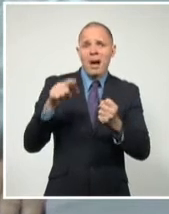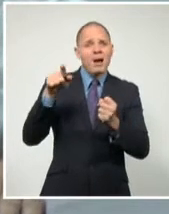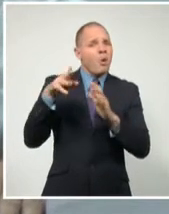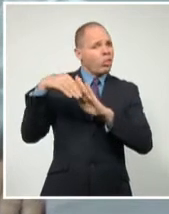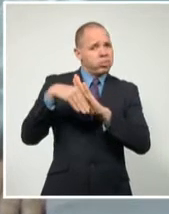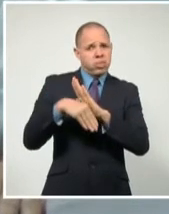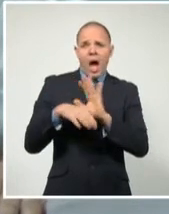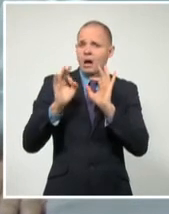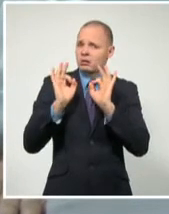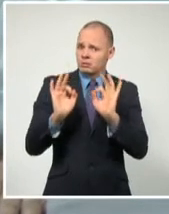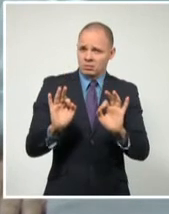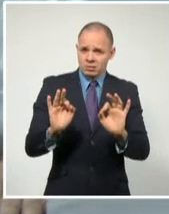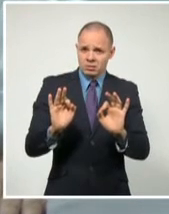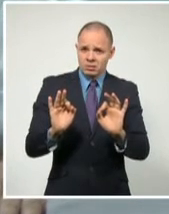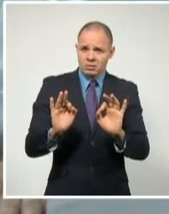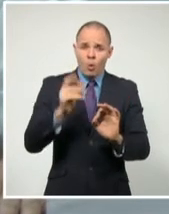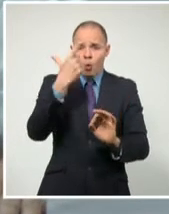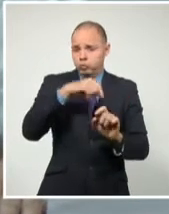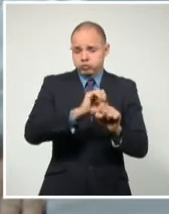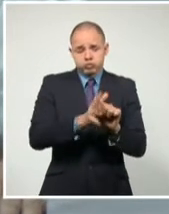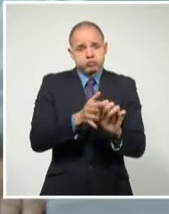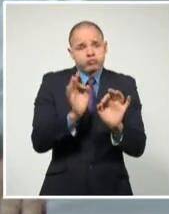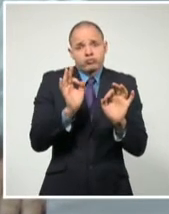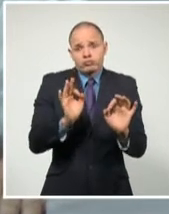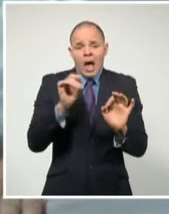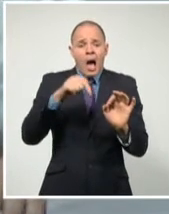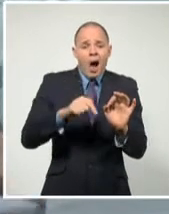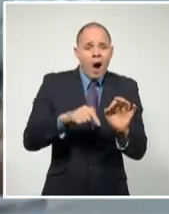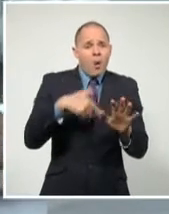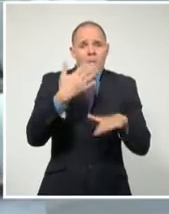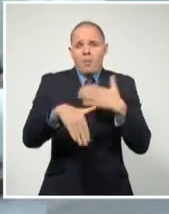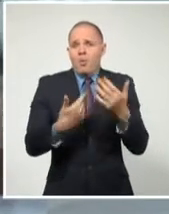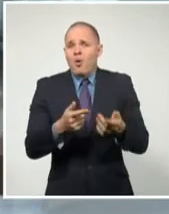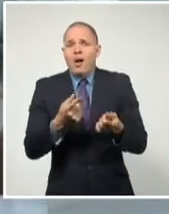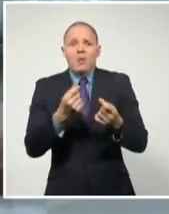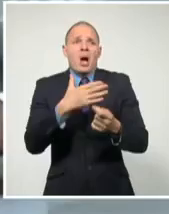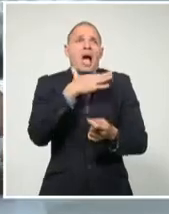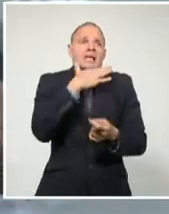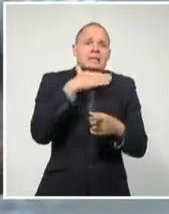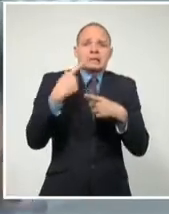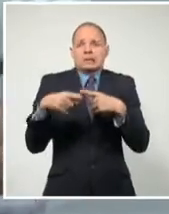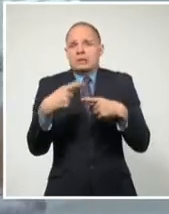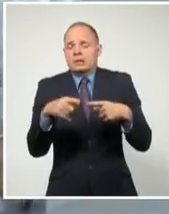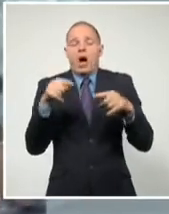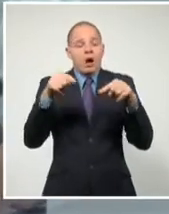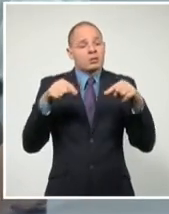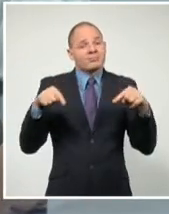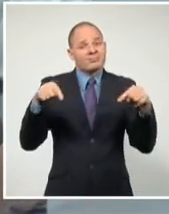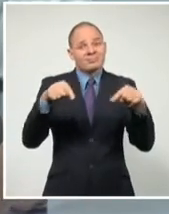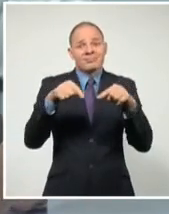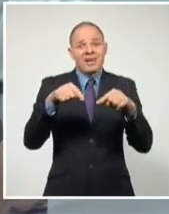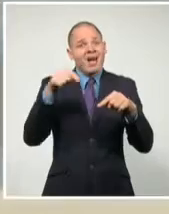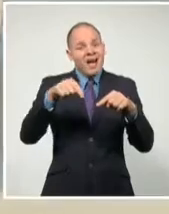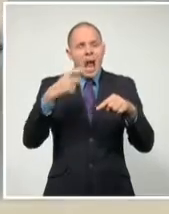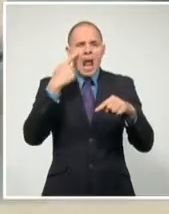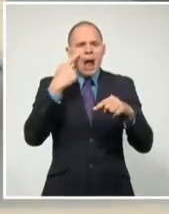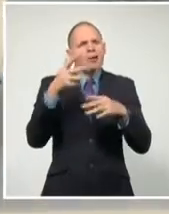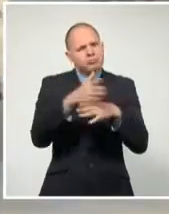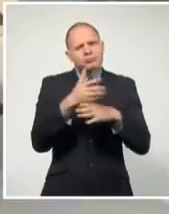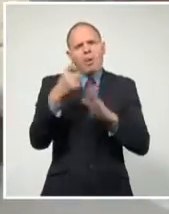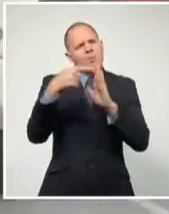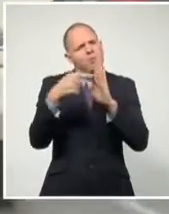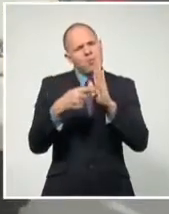elementos de crisis económica, sanitaria y social, entre otros, aunque esto indudablemente es una crisis multilateral.